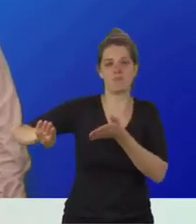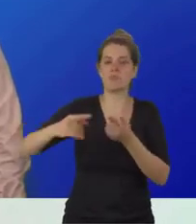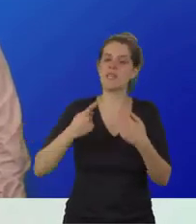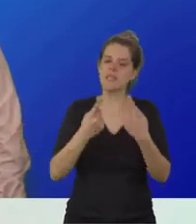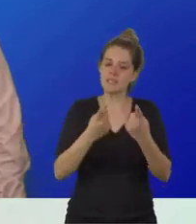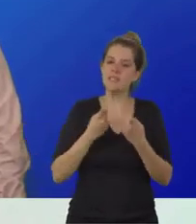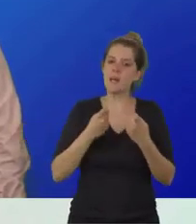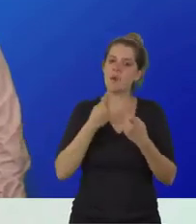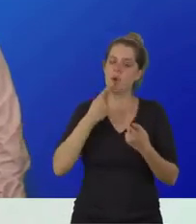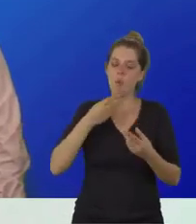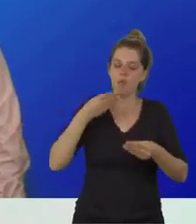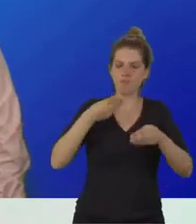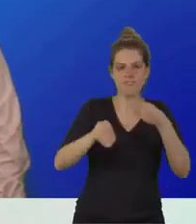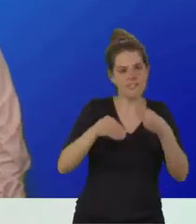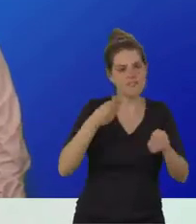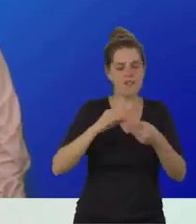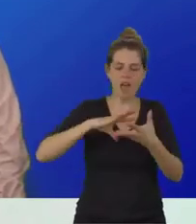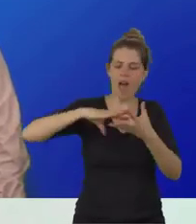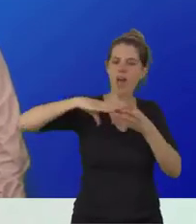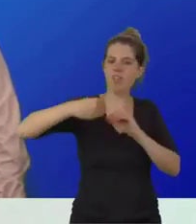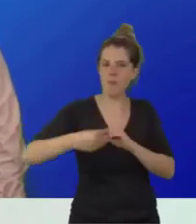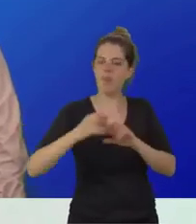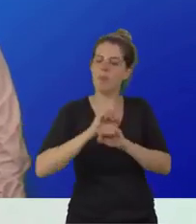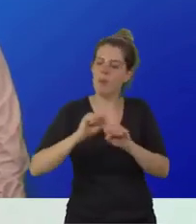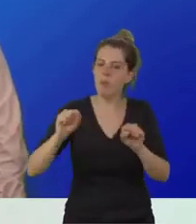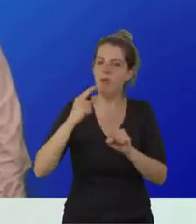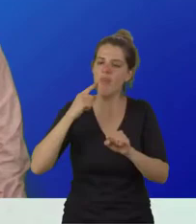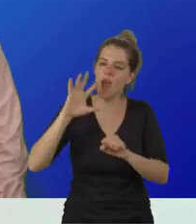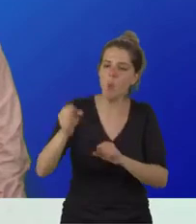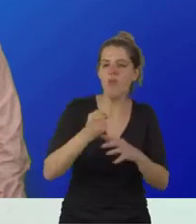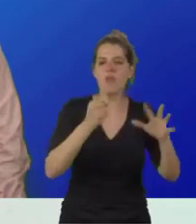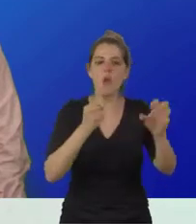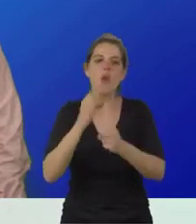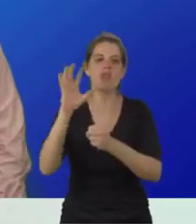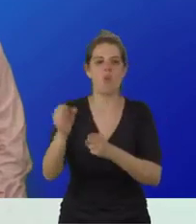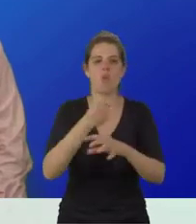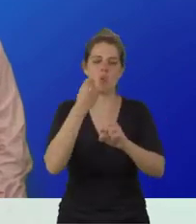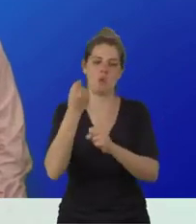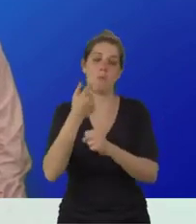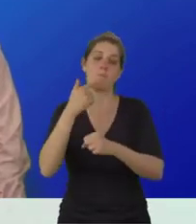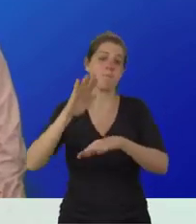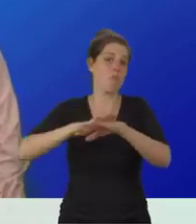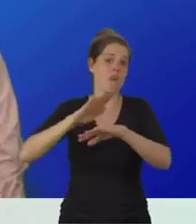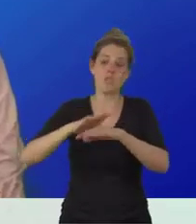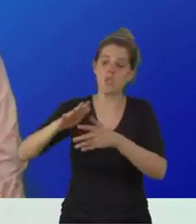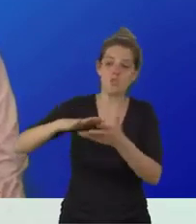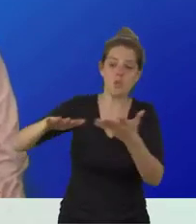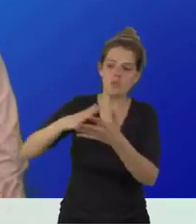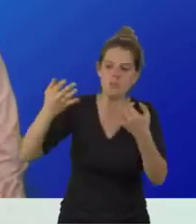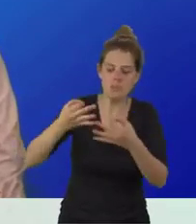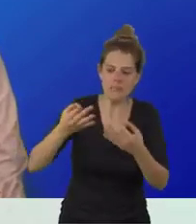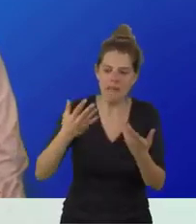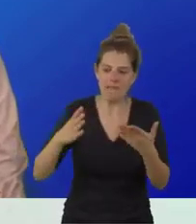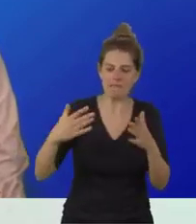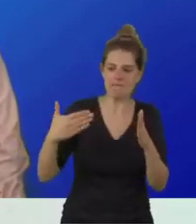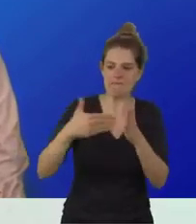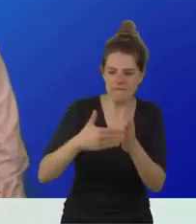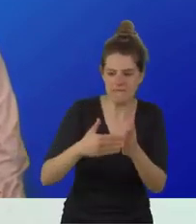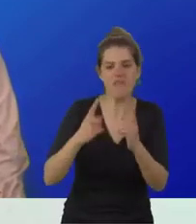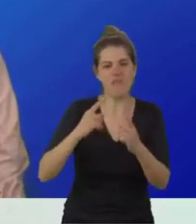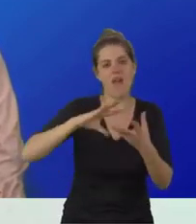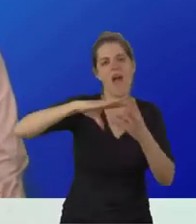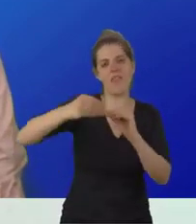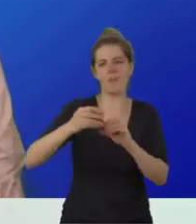la flexibilidad y la adaptabilidad suficiente para poder ir encontrando en cada momento y cuando la situación se